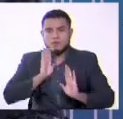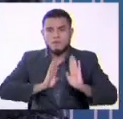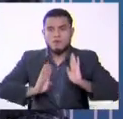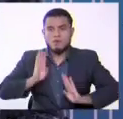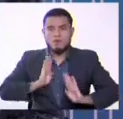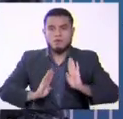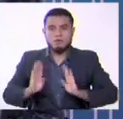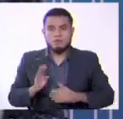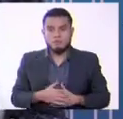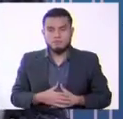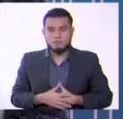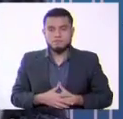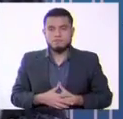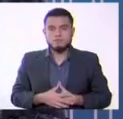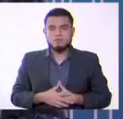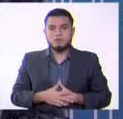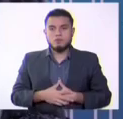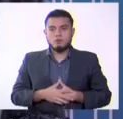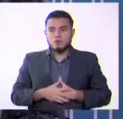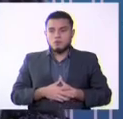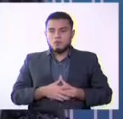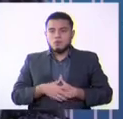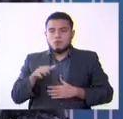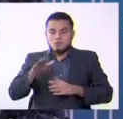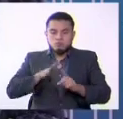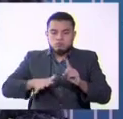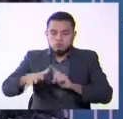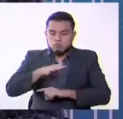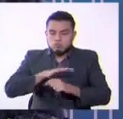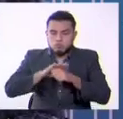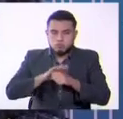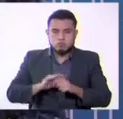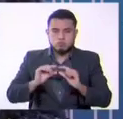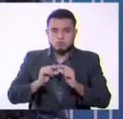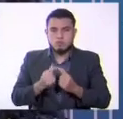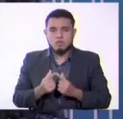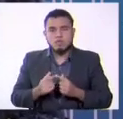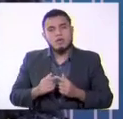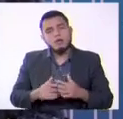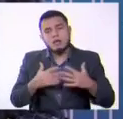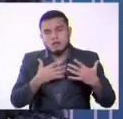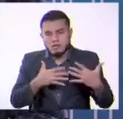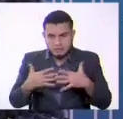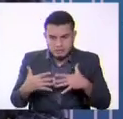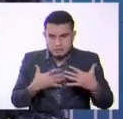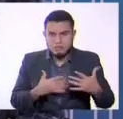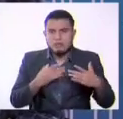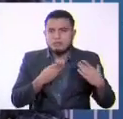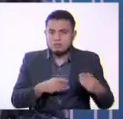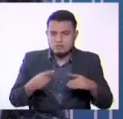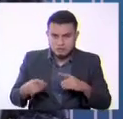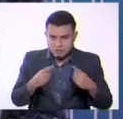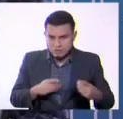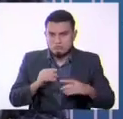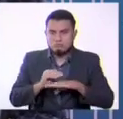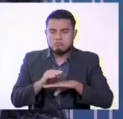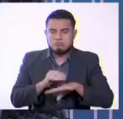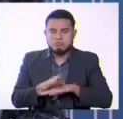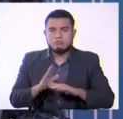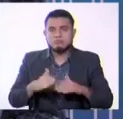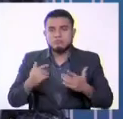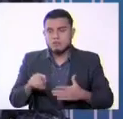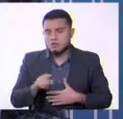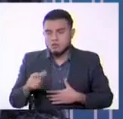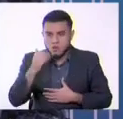biológicos, todo su entorno, las presiones de grupo? ¿Qué actividades se sugieren? ¿Qué condicionamientos se sugieren para